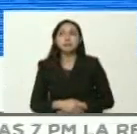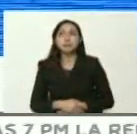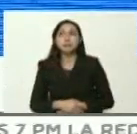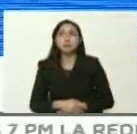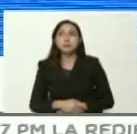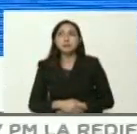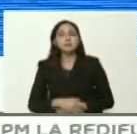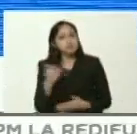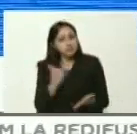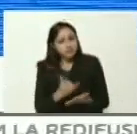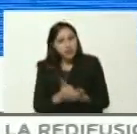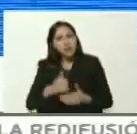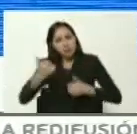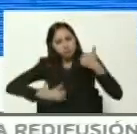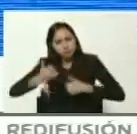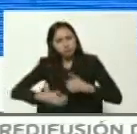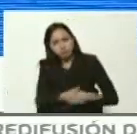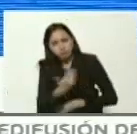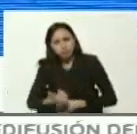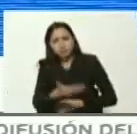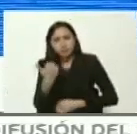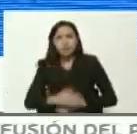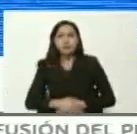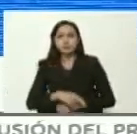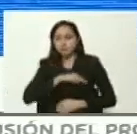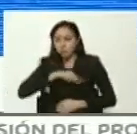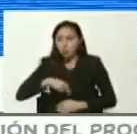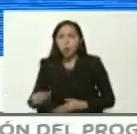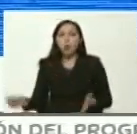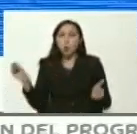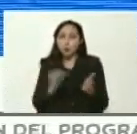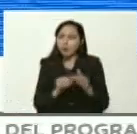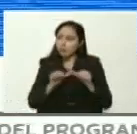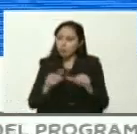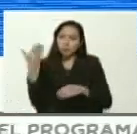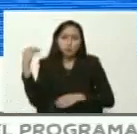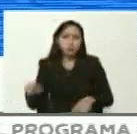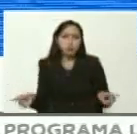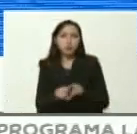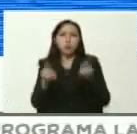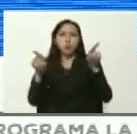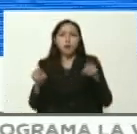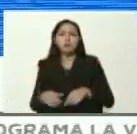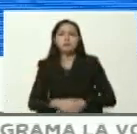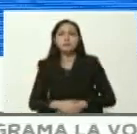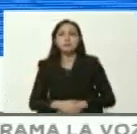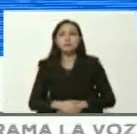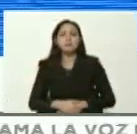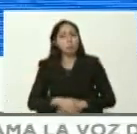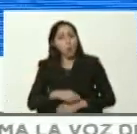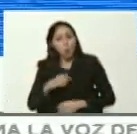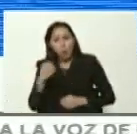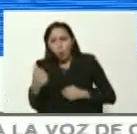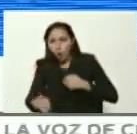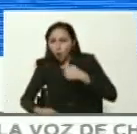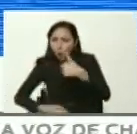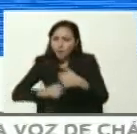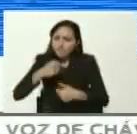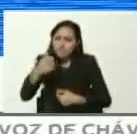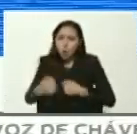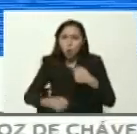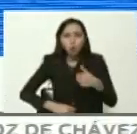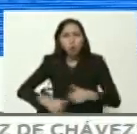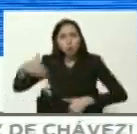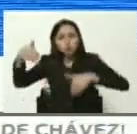Que se inscriban sus candidatos. Y vamos otra vez, como hemos ido años anteriores, pelo a pelo, a disputarnos con